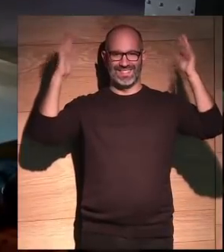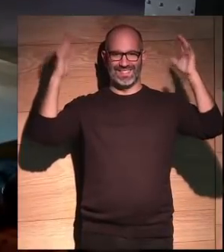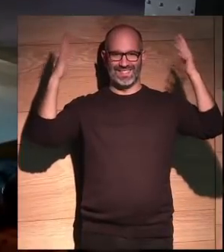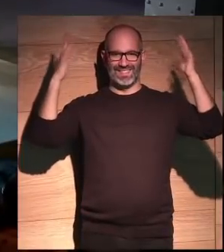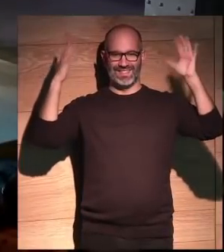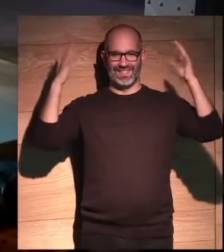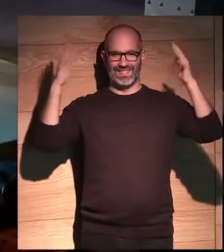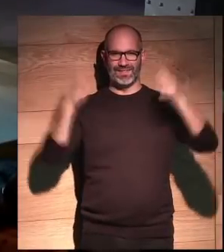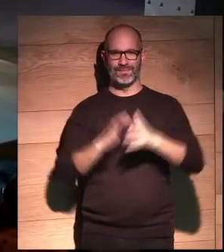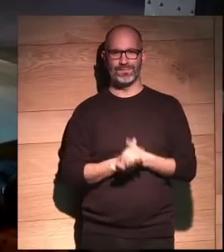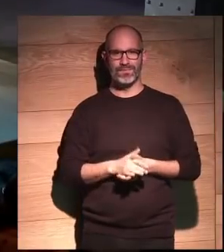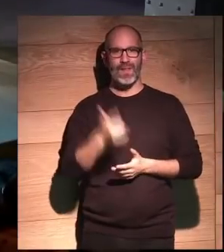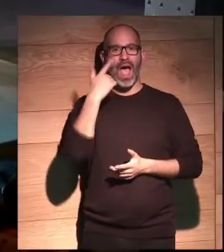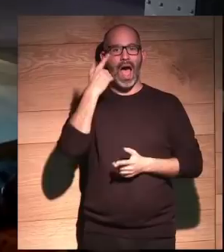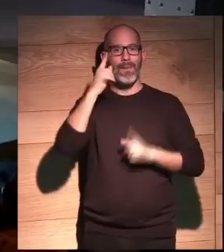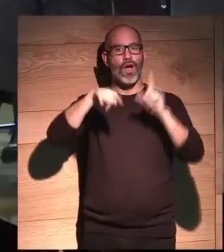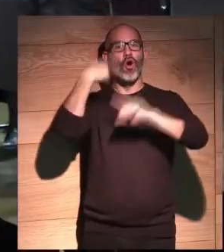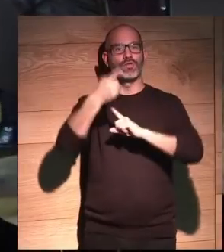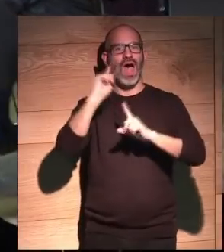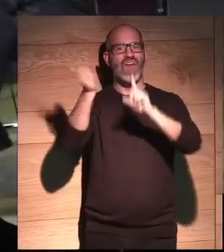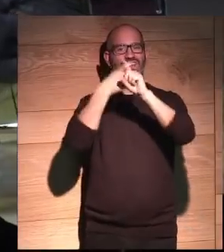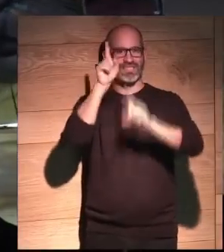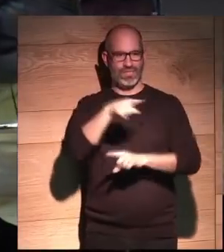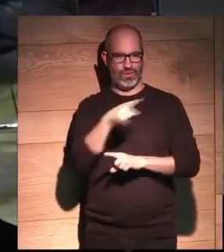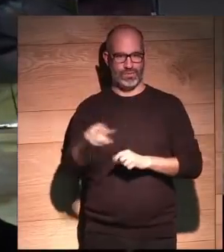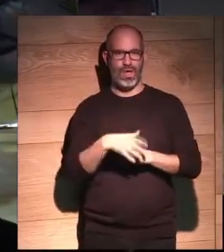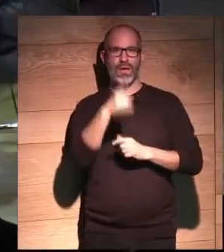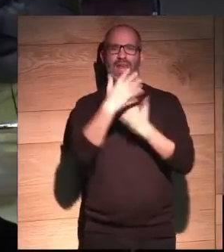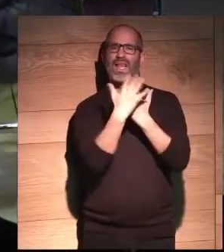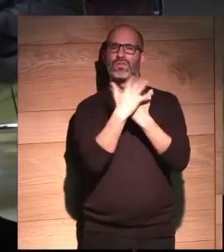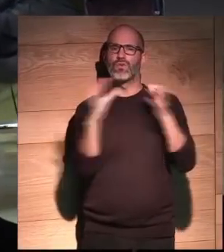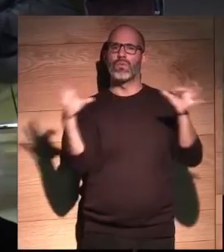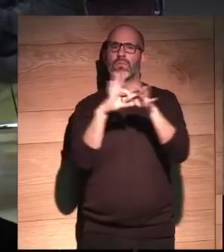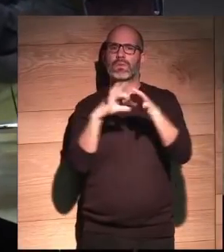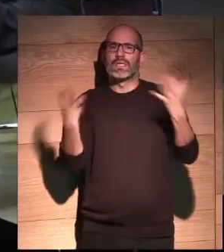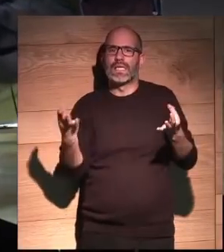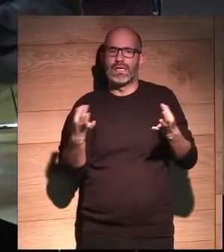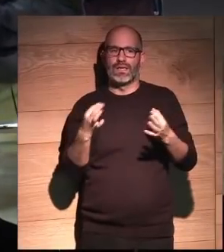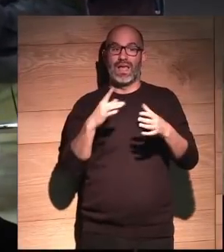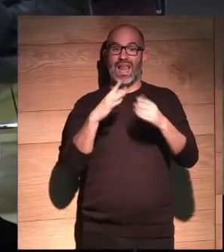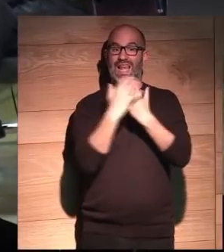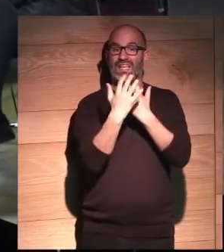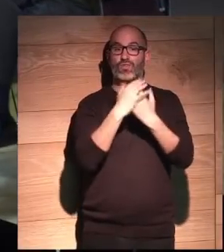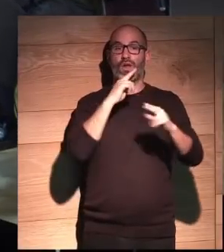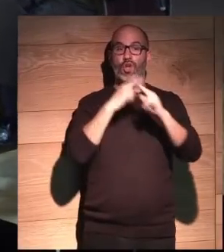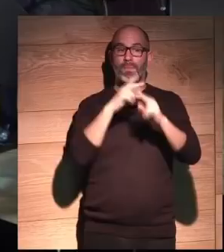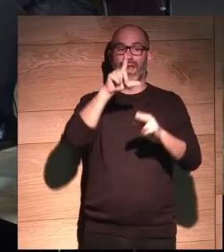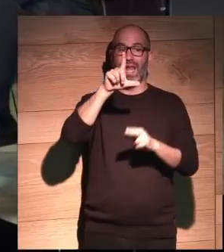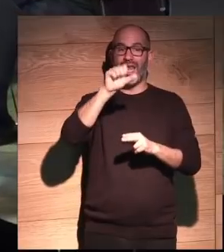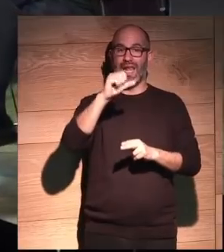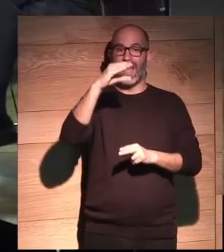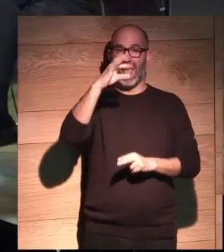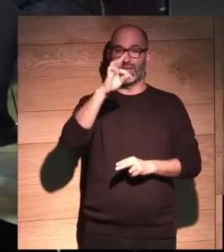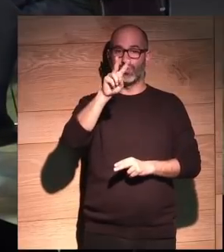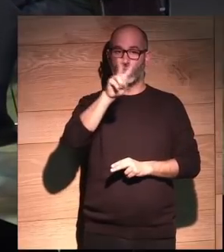ver. A ver si la siguiente lo coges. ¿Y qué tiene que ver? Bueno, pues... La lechuga se llama lactuca sativa porque si